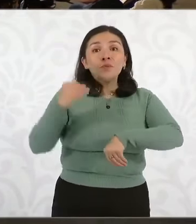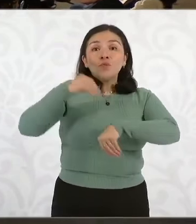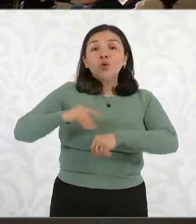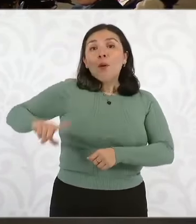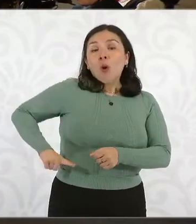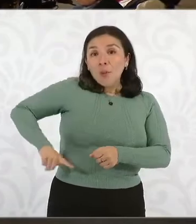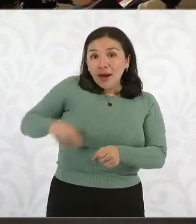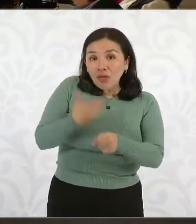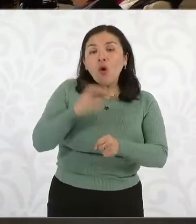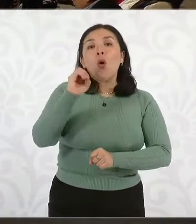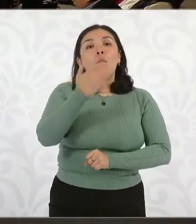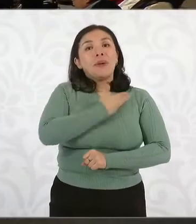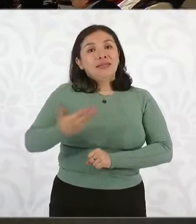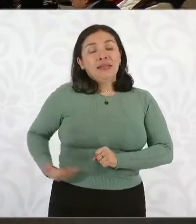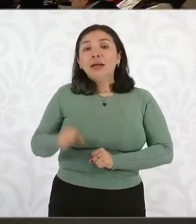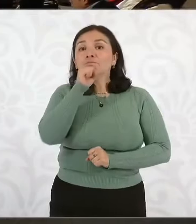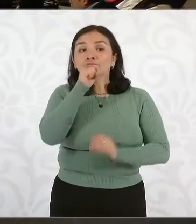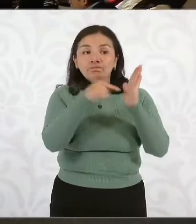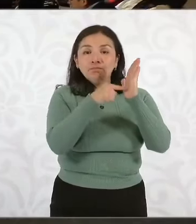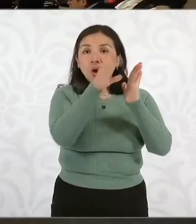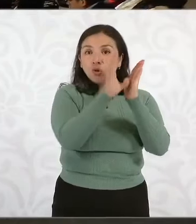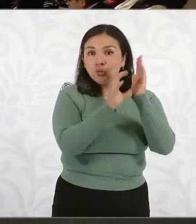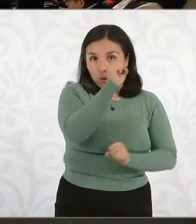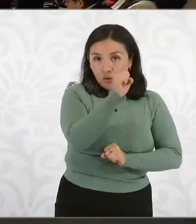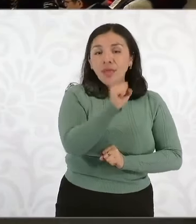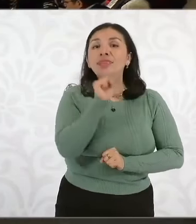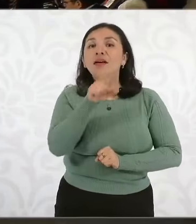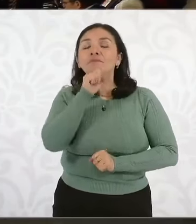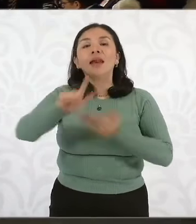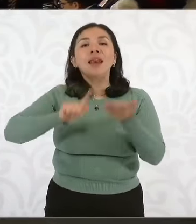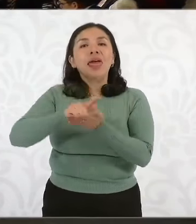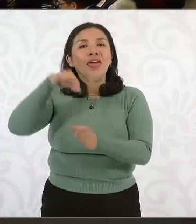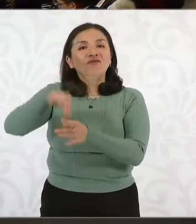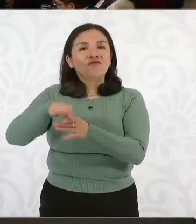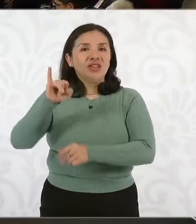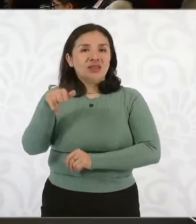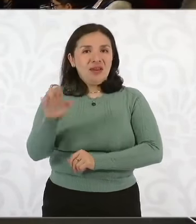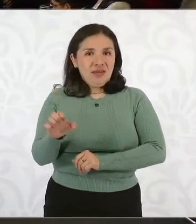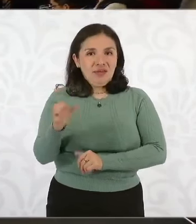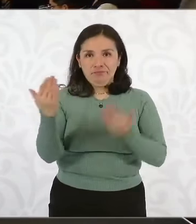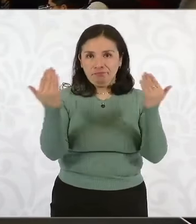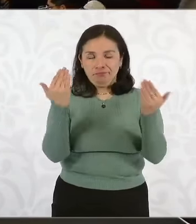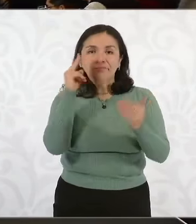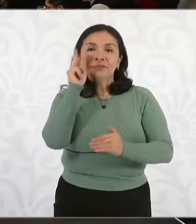la Constitución y en la ley electoral.